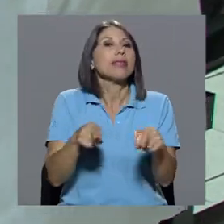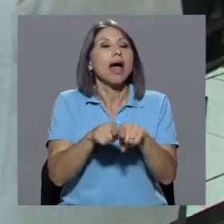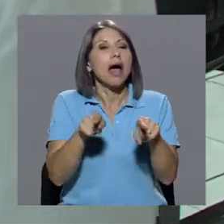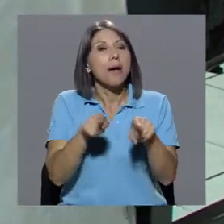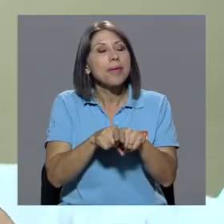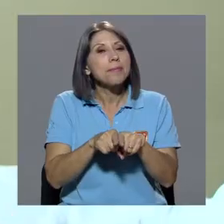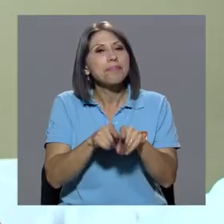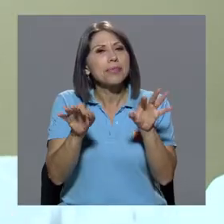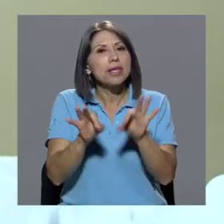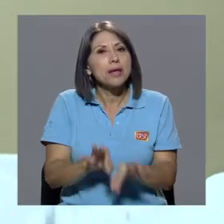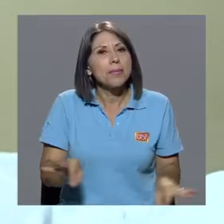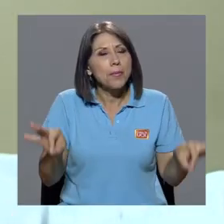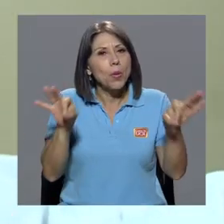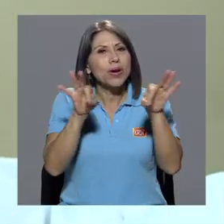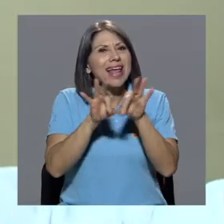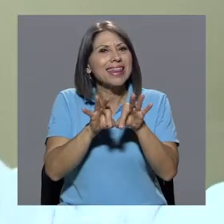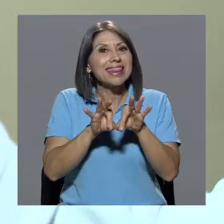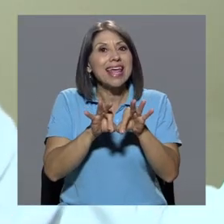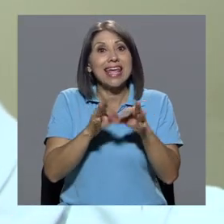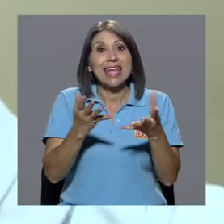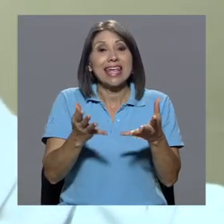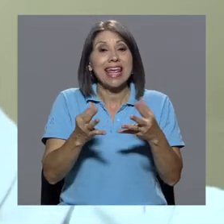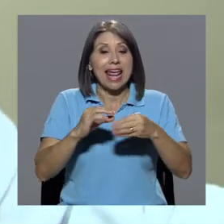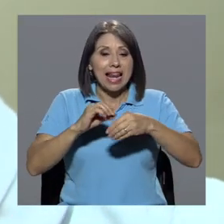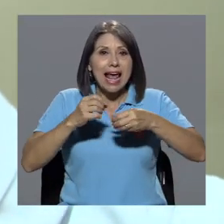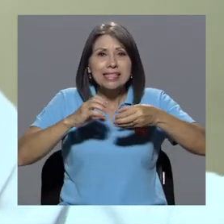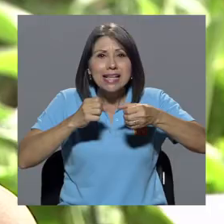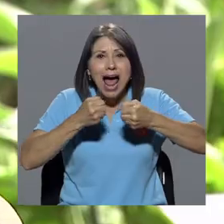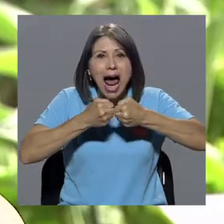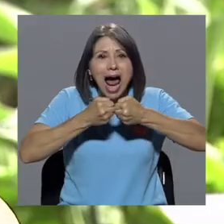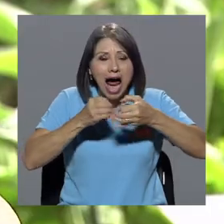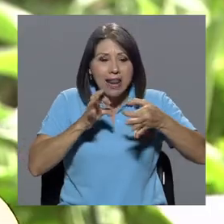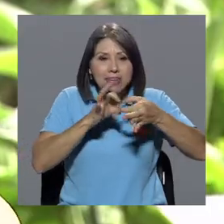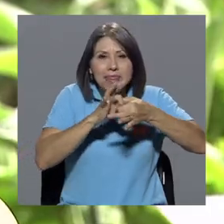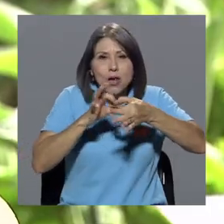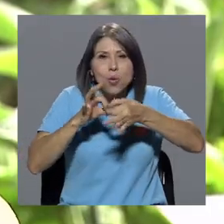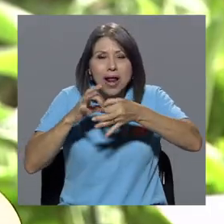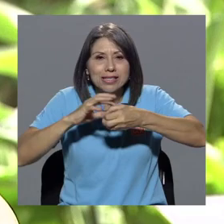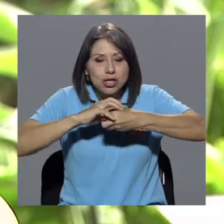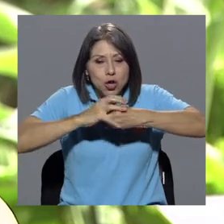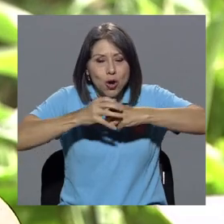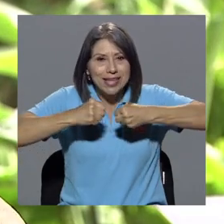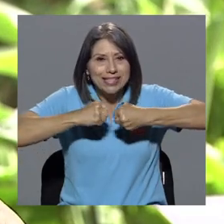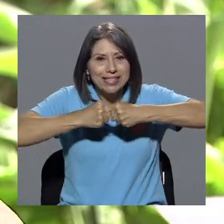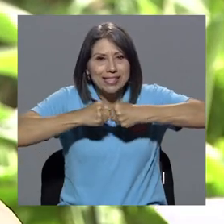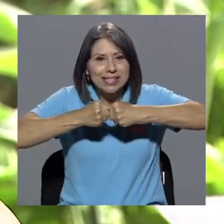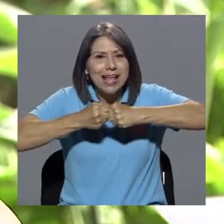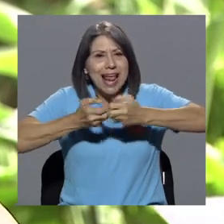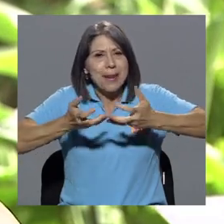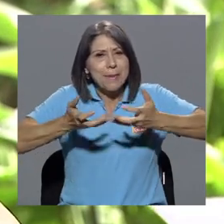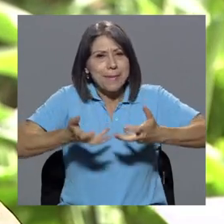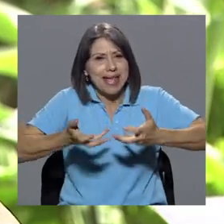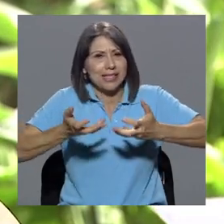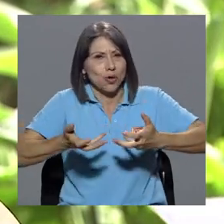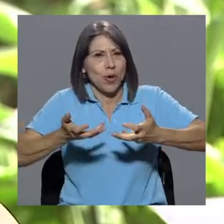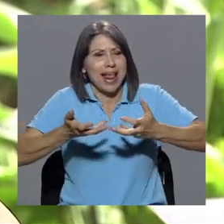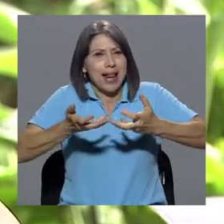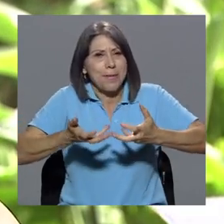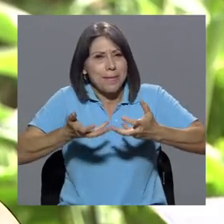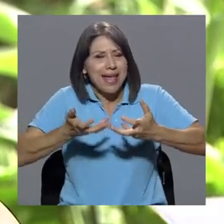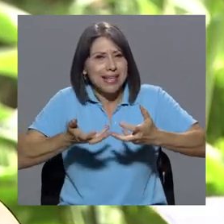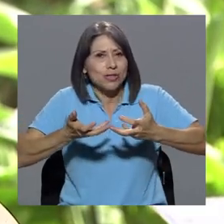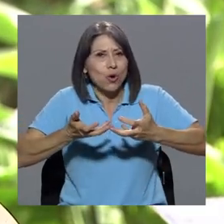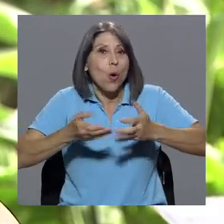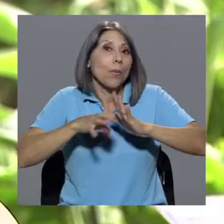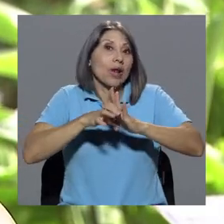efecto importante el peso que llevan las articulaciones sobre ese cartílago, ¿verdad? El efecto de peso sobre